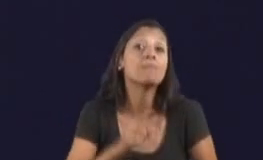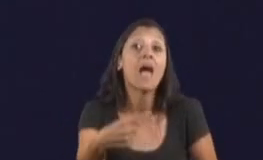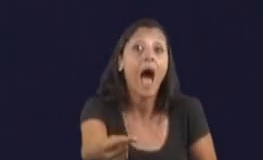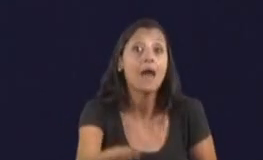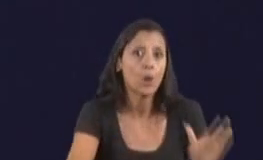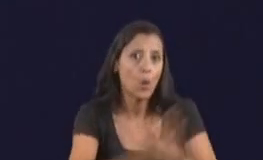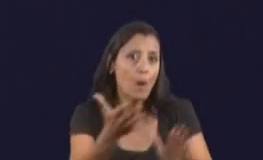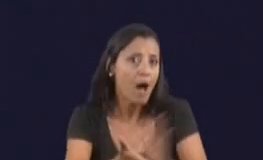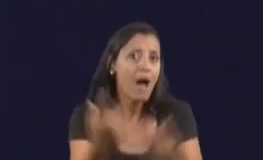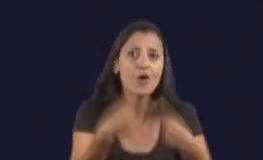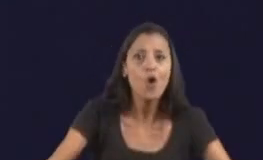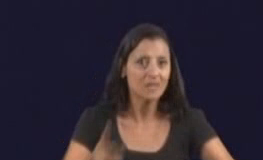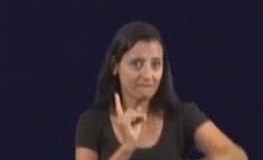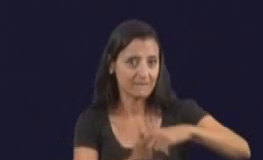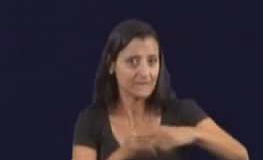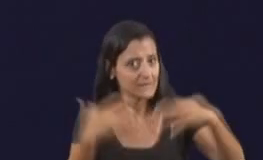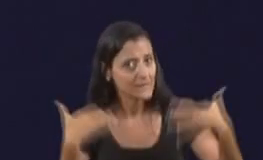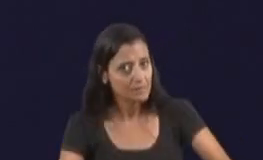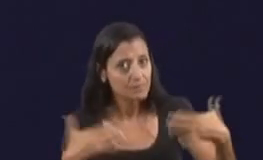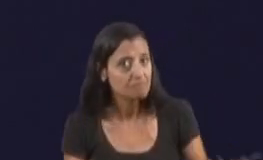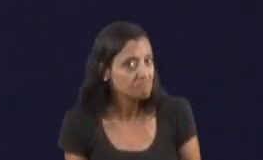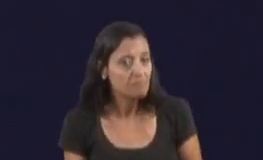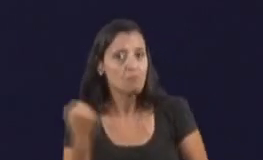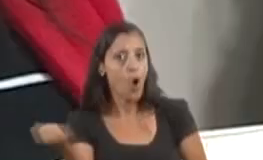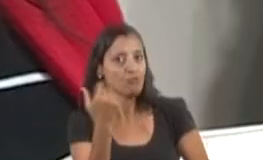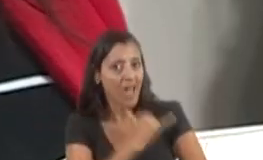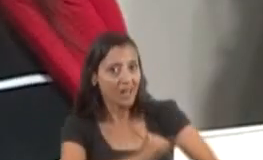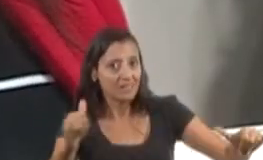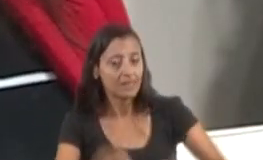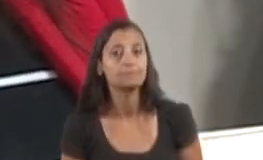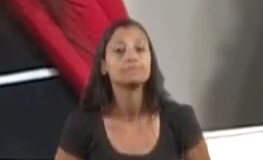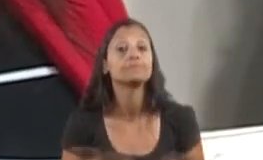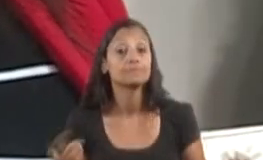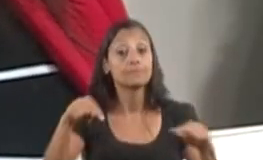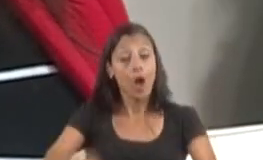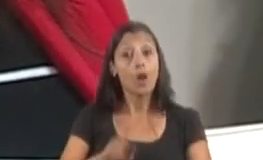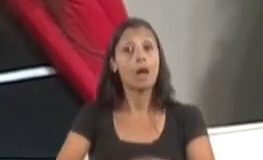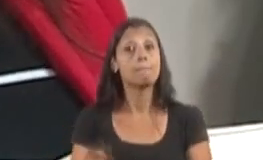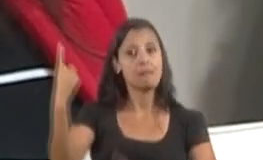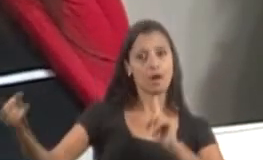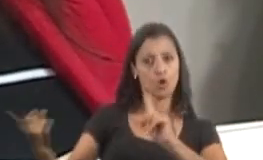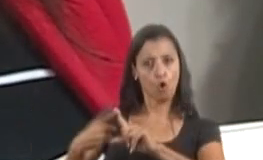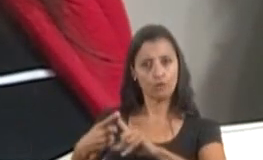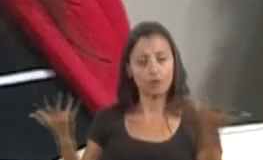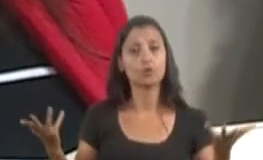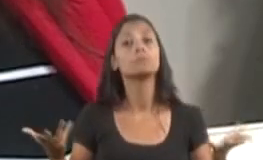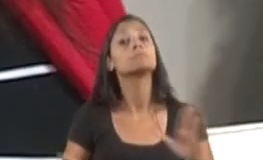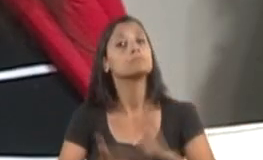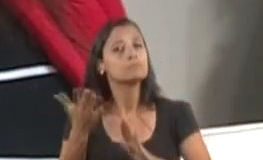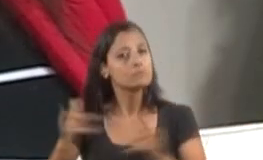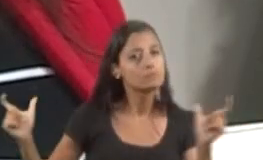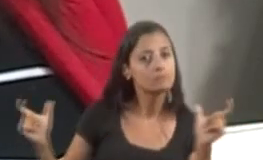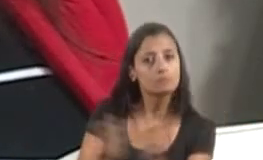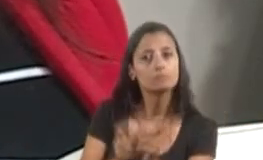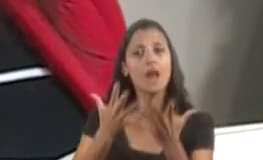en la Argentina. Así que va a ser un hecho histórico y creo que es lo que hay que destacar, ¿no? Y a partir de este primer intercambio incipiente, ¿podría haber alguna reunión entre